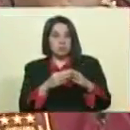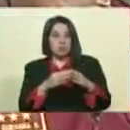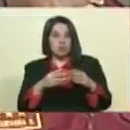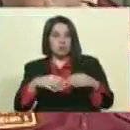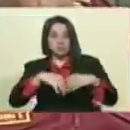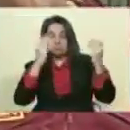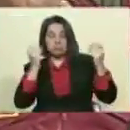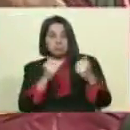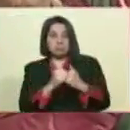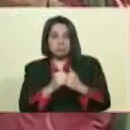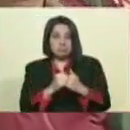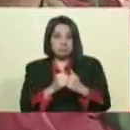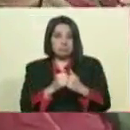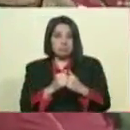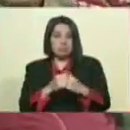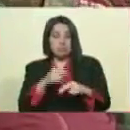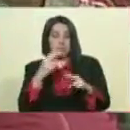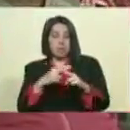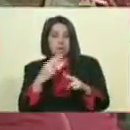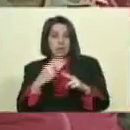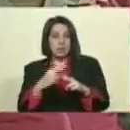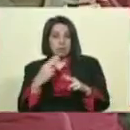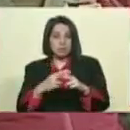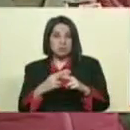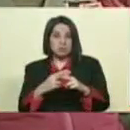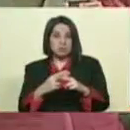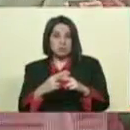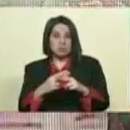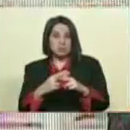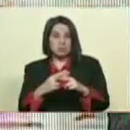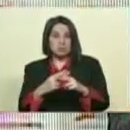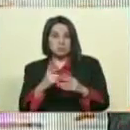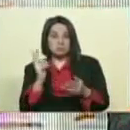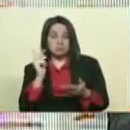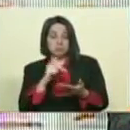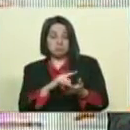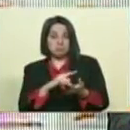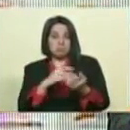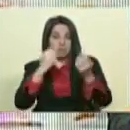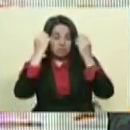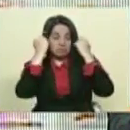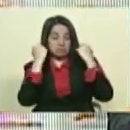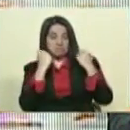violento, pues, muy peligroso, y de por sí ya llegan encapuchados.